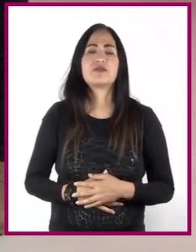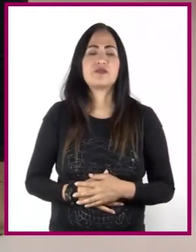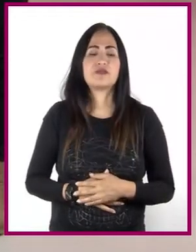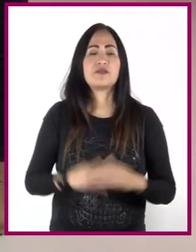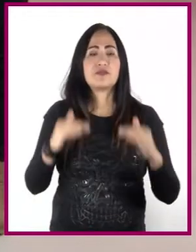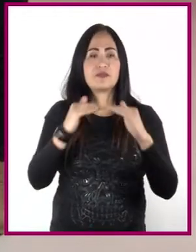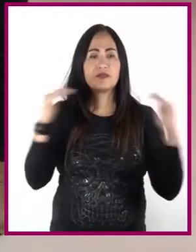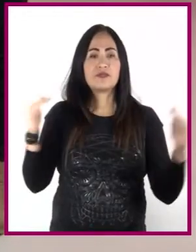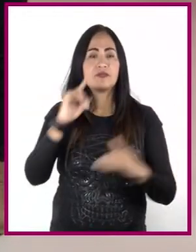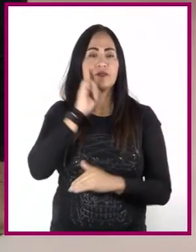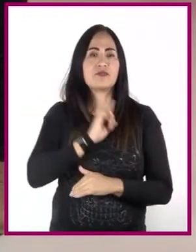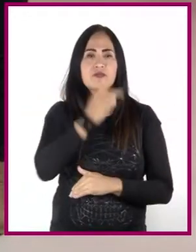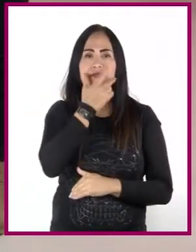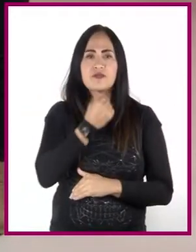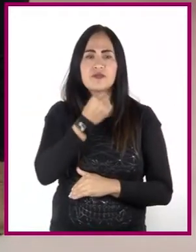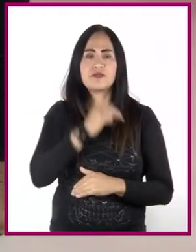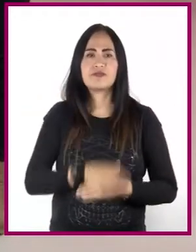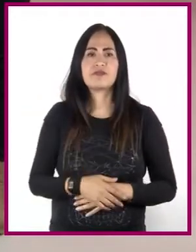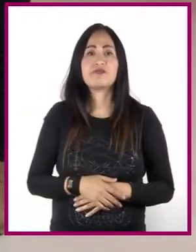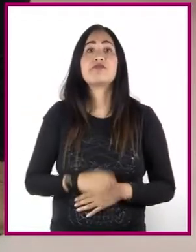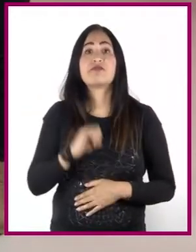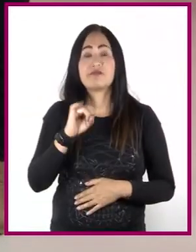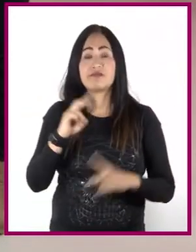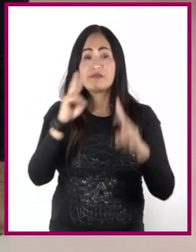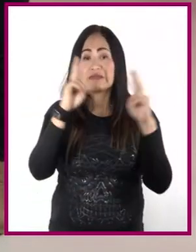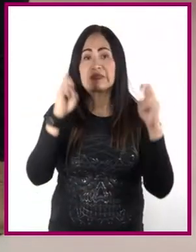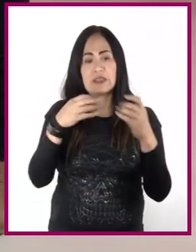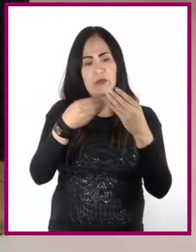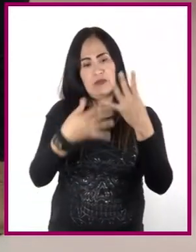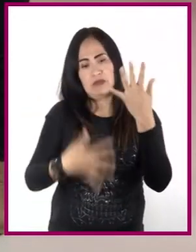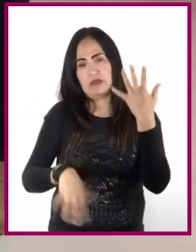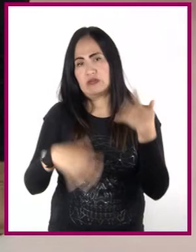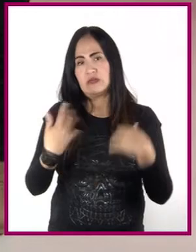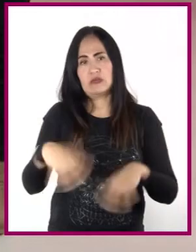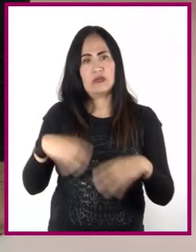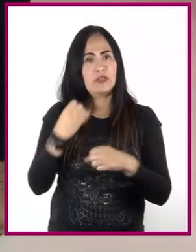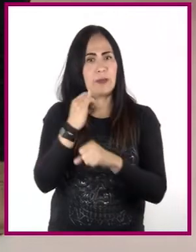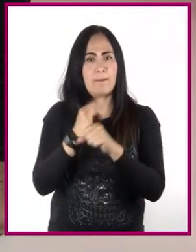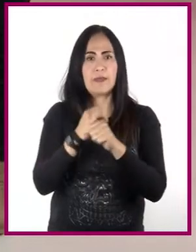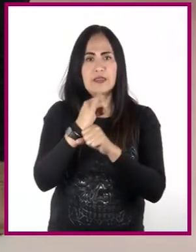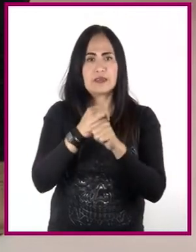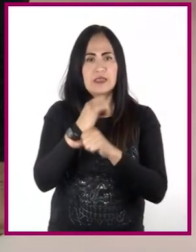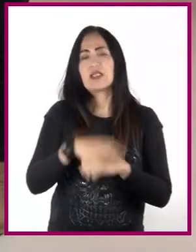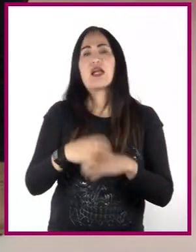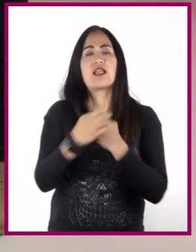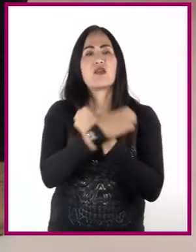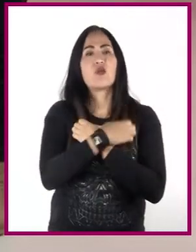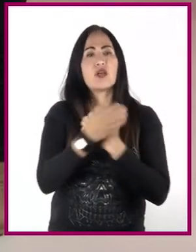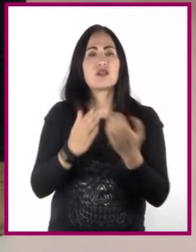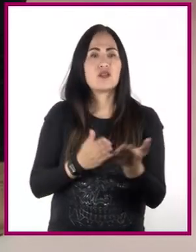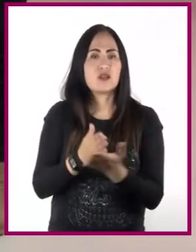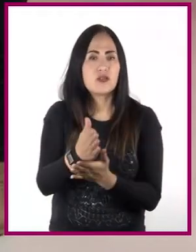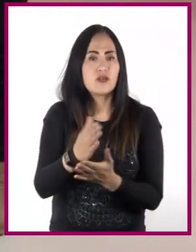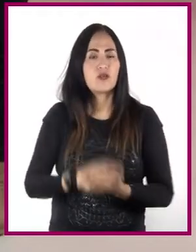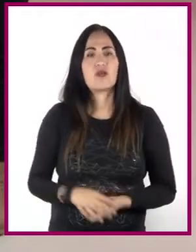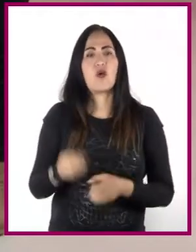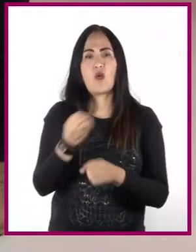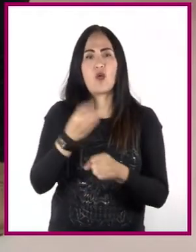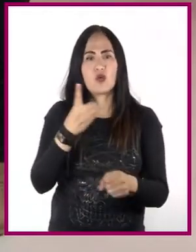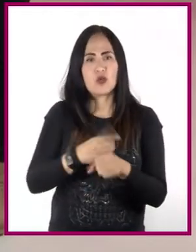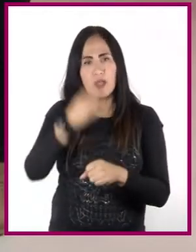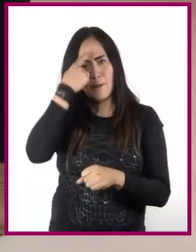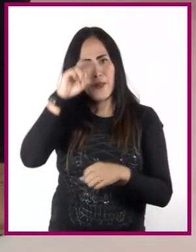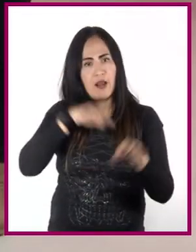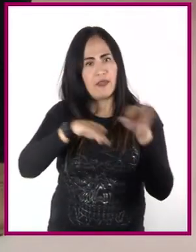Equidad de género. También hay mucho que decir y mucho que investigar. Acceso a la educación, oportunidades